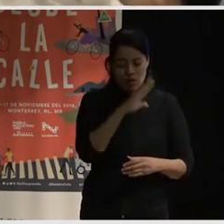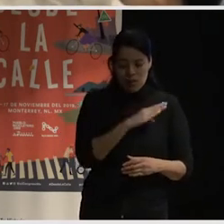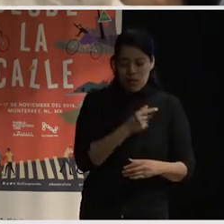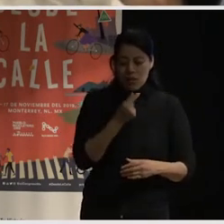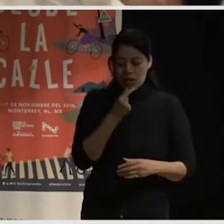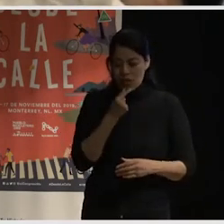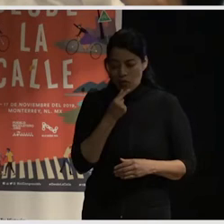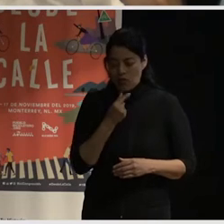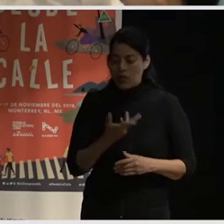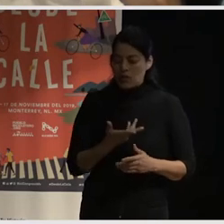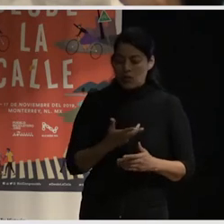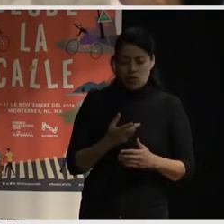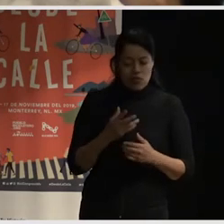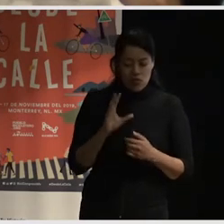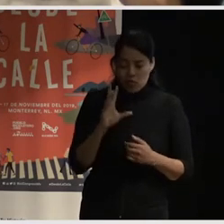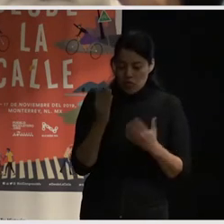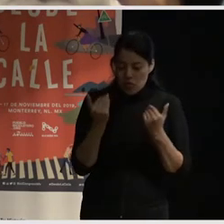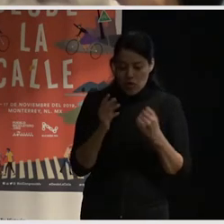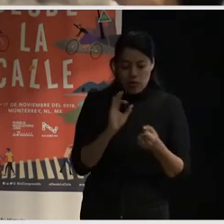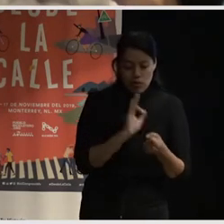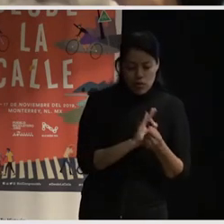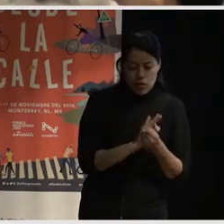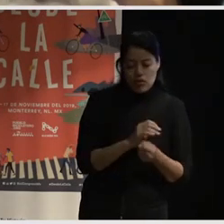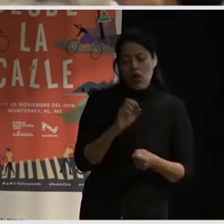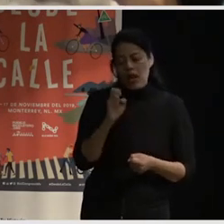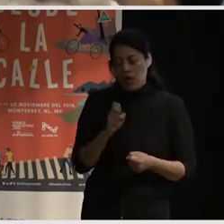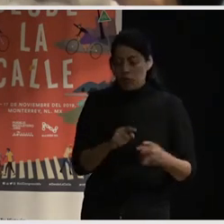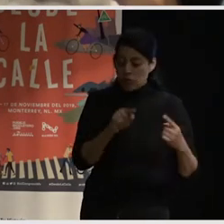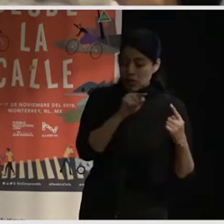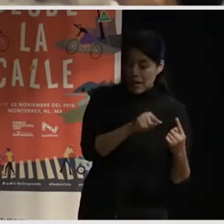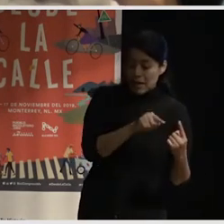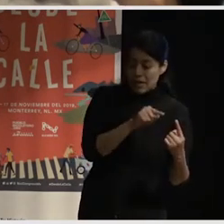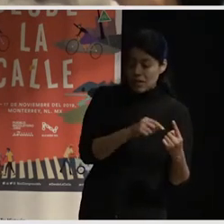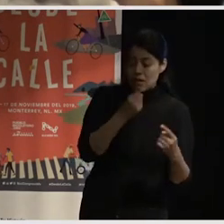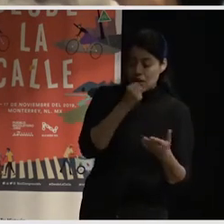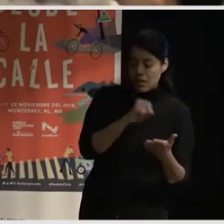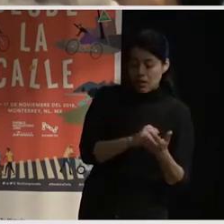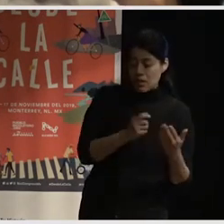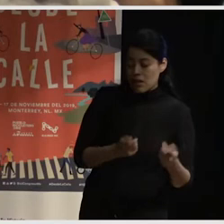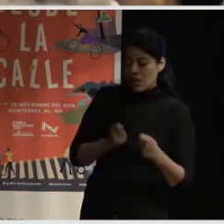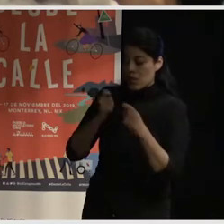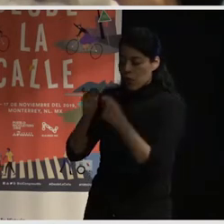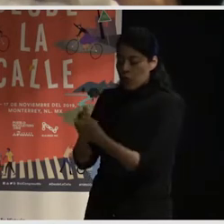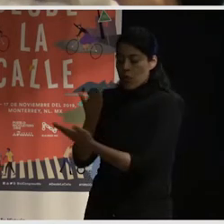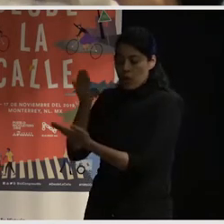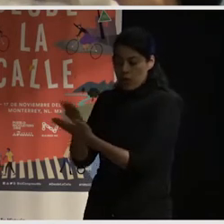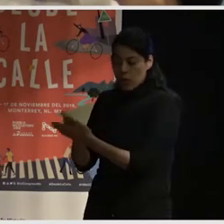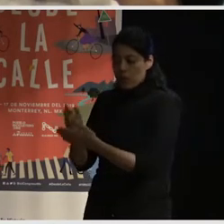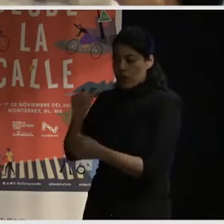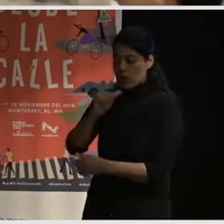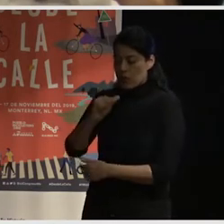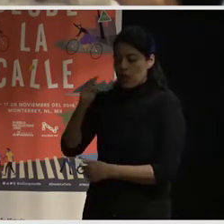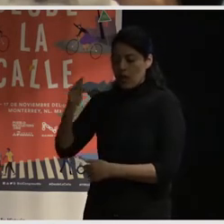desprotegidos entonces ellos nos hicieron esta propuesta de desarrollar esta aplicación tiene un año de estarse usando y si ha